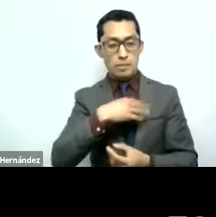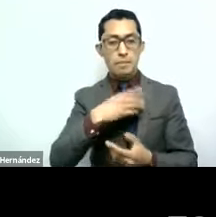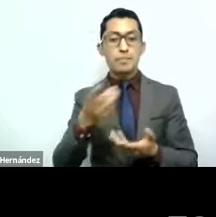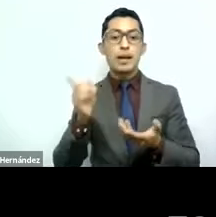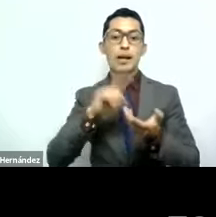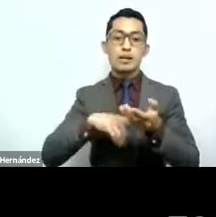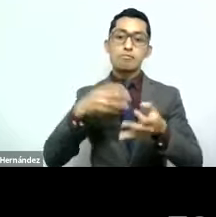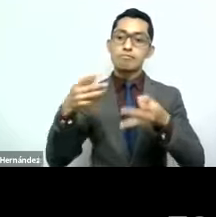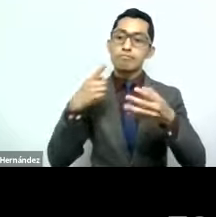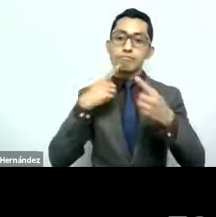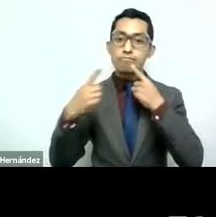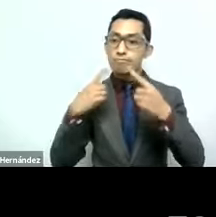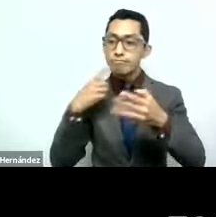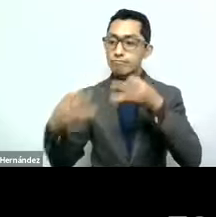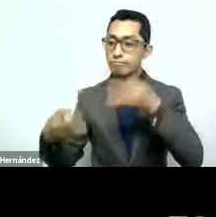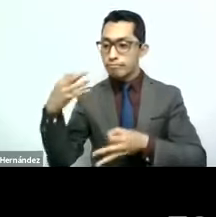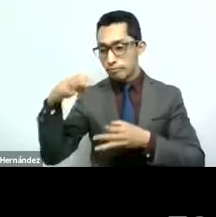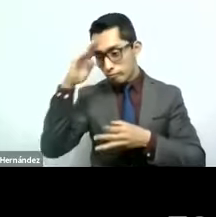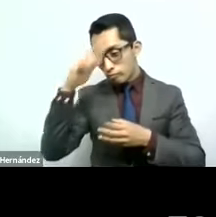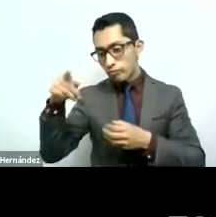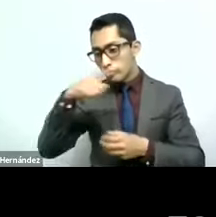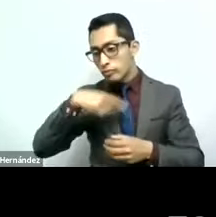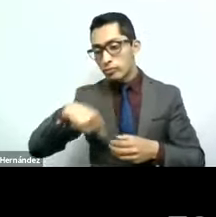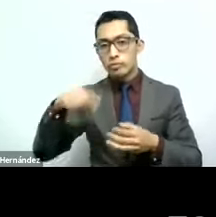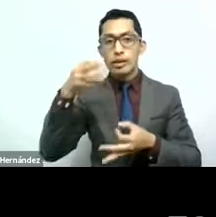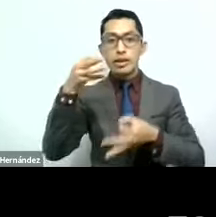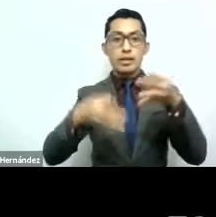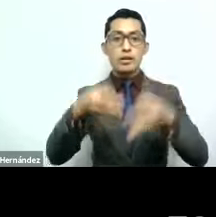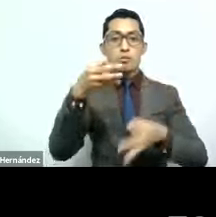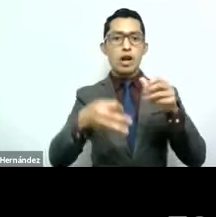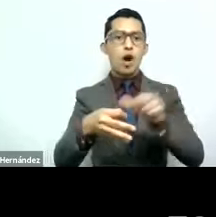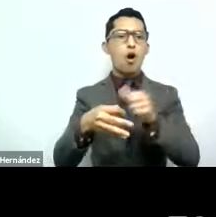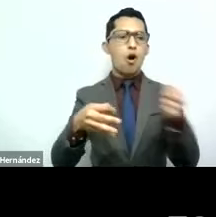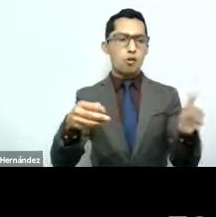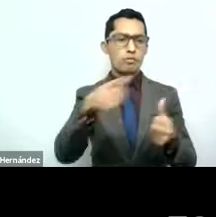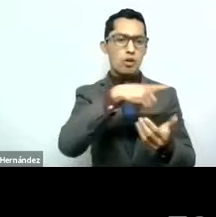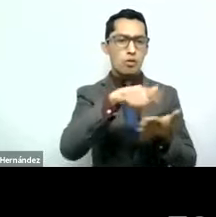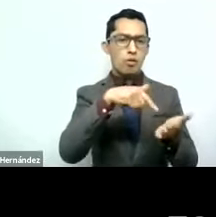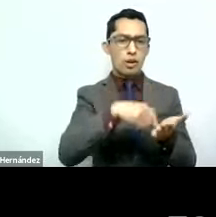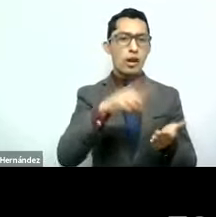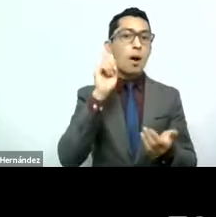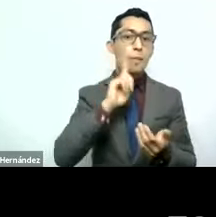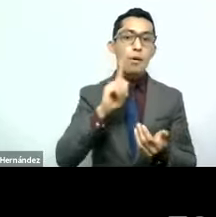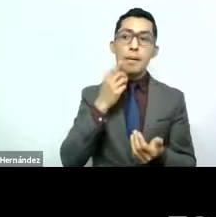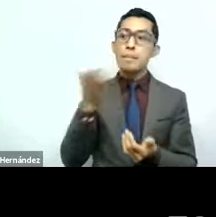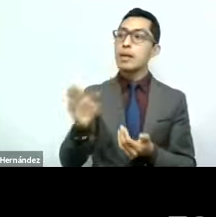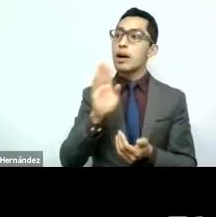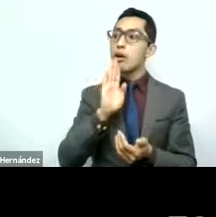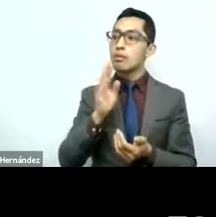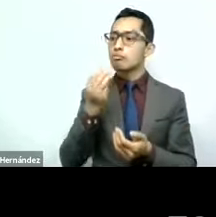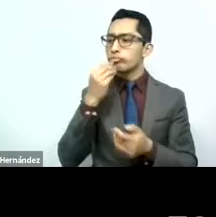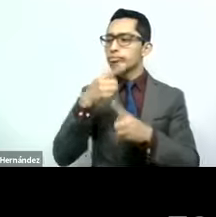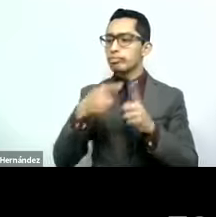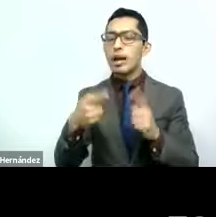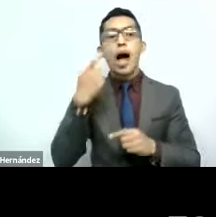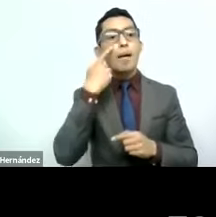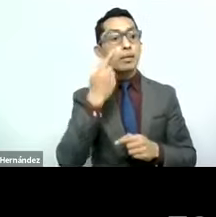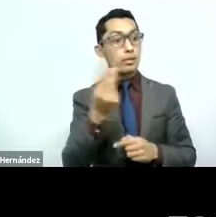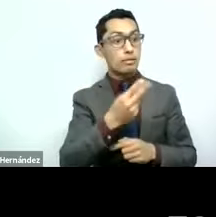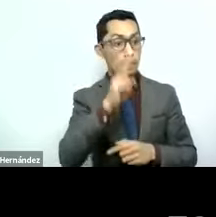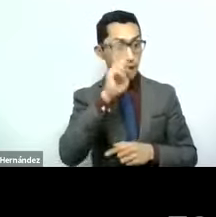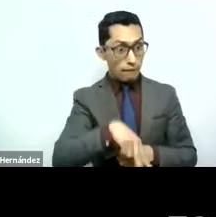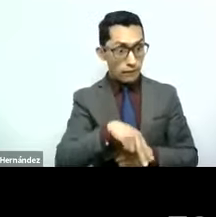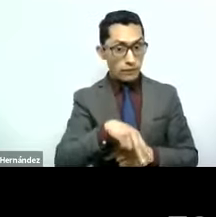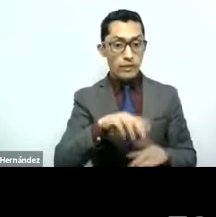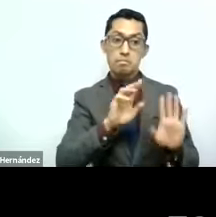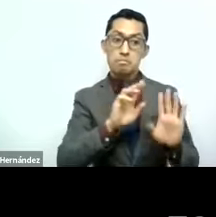resolvió que, a ver, un tribunal decía, la mujer que pide los alimentos debe probar que los necesita. Y otro criterio